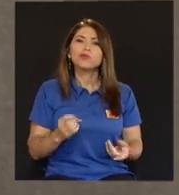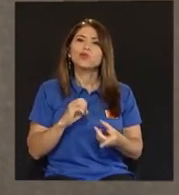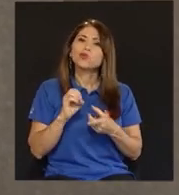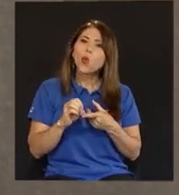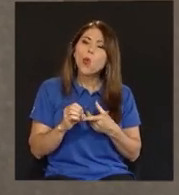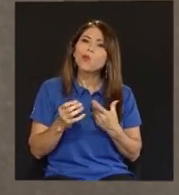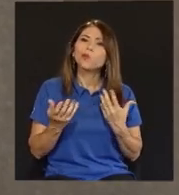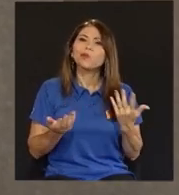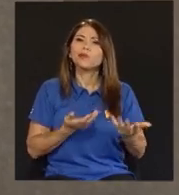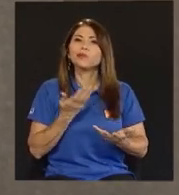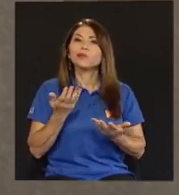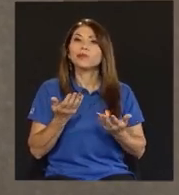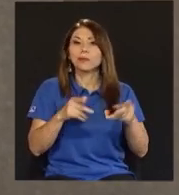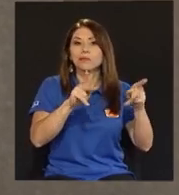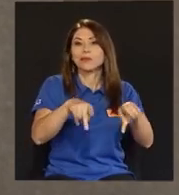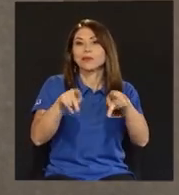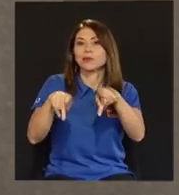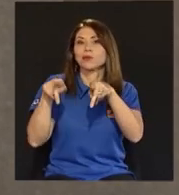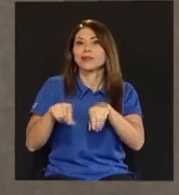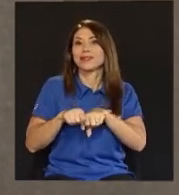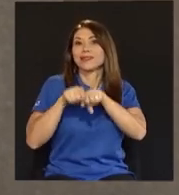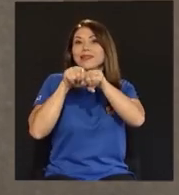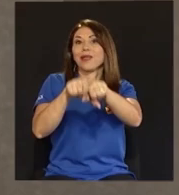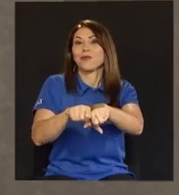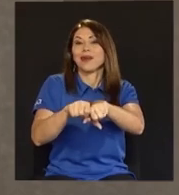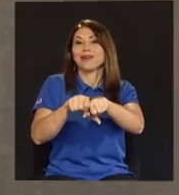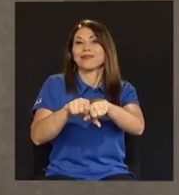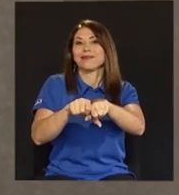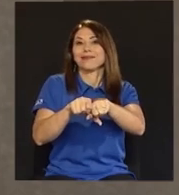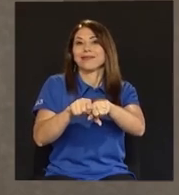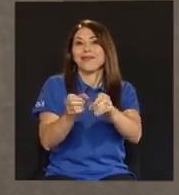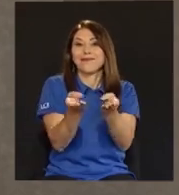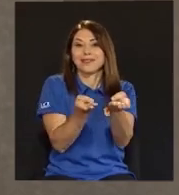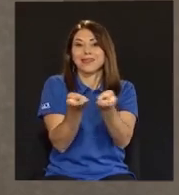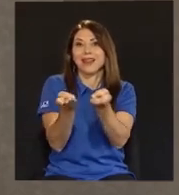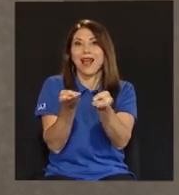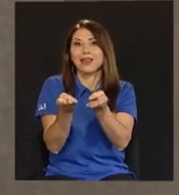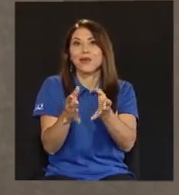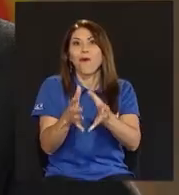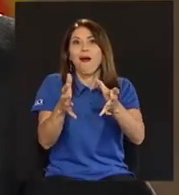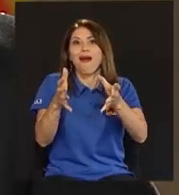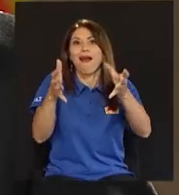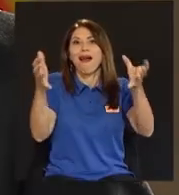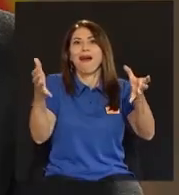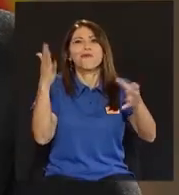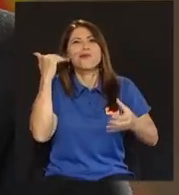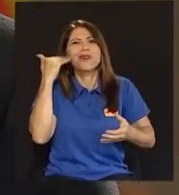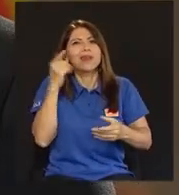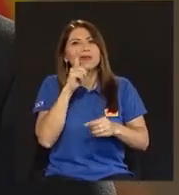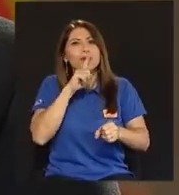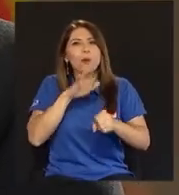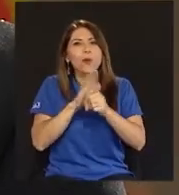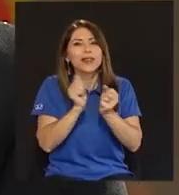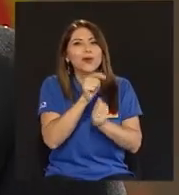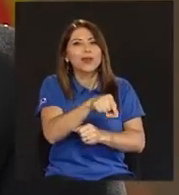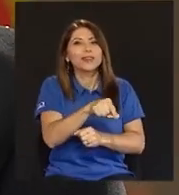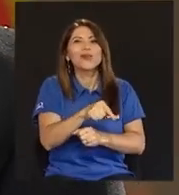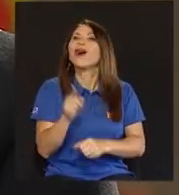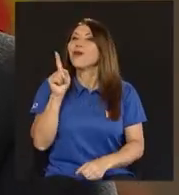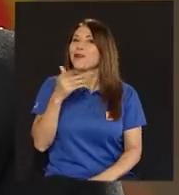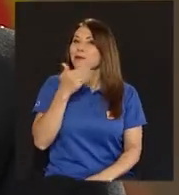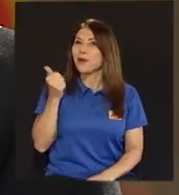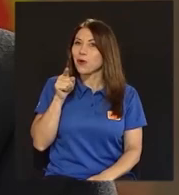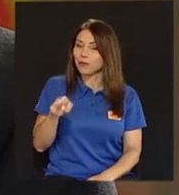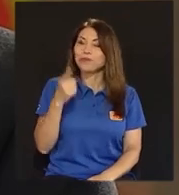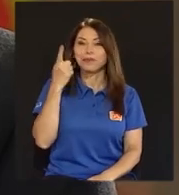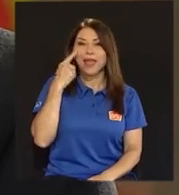la promoción en bachillerato aumente de manera importante? ¿Por qué no se compromete? Bueno, le tengo una mejor, ¿verdad? En una